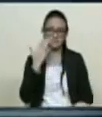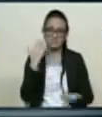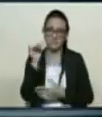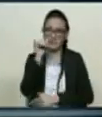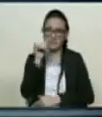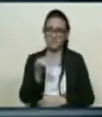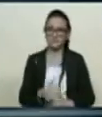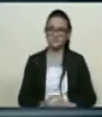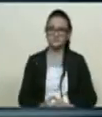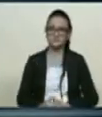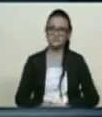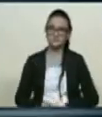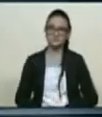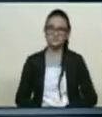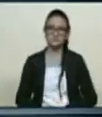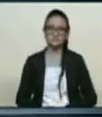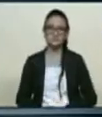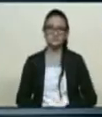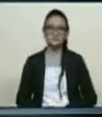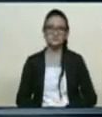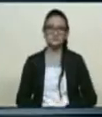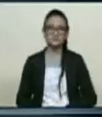verlo?